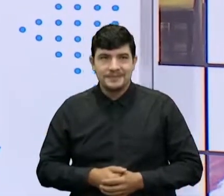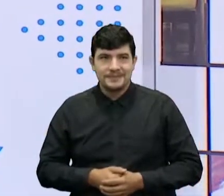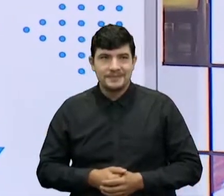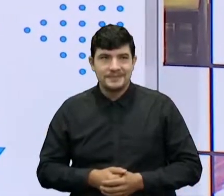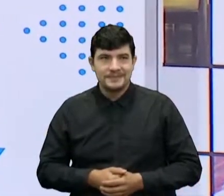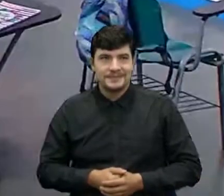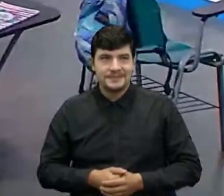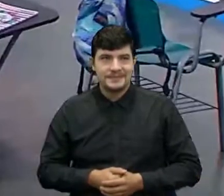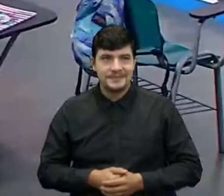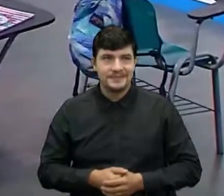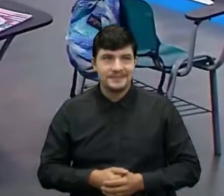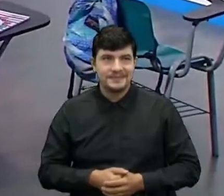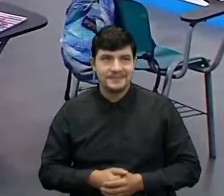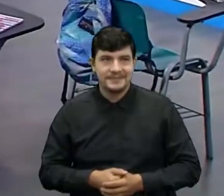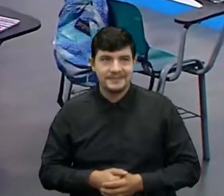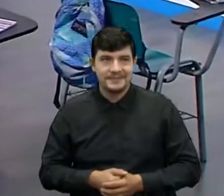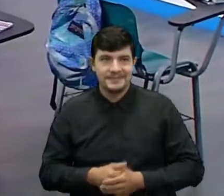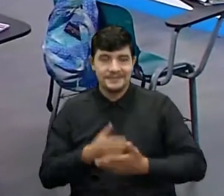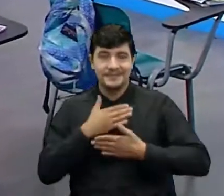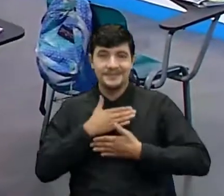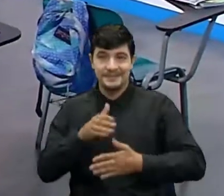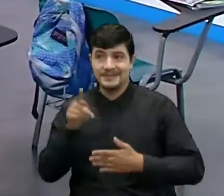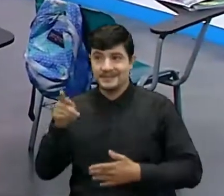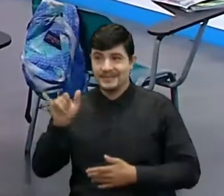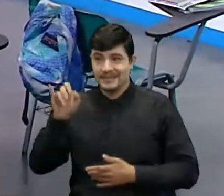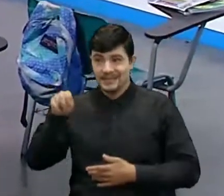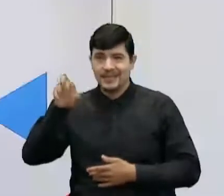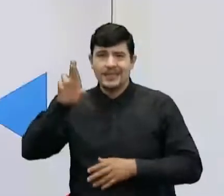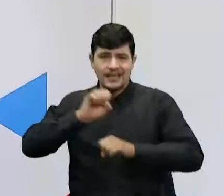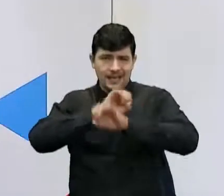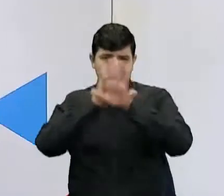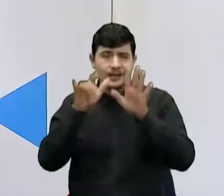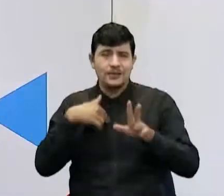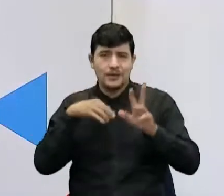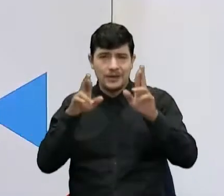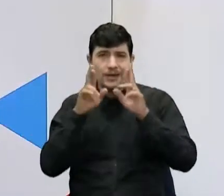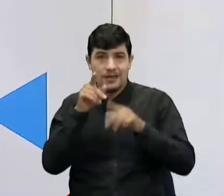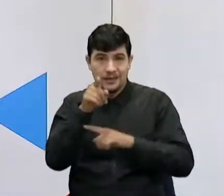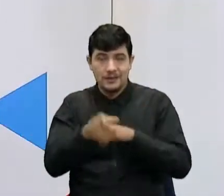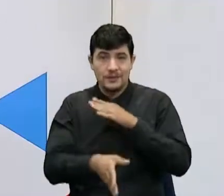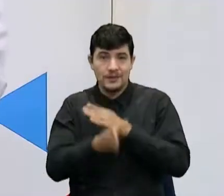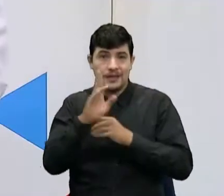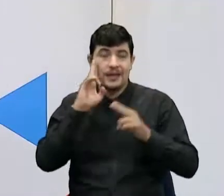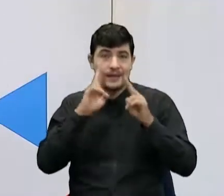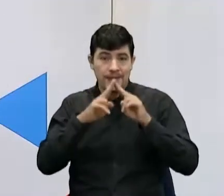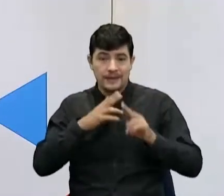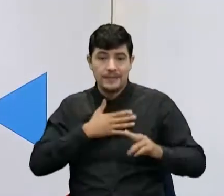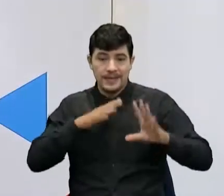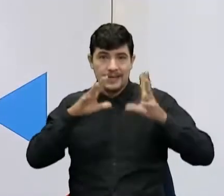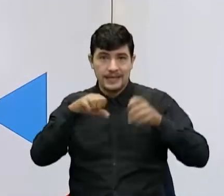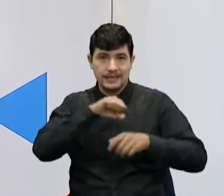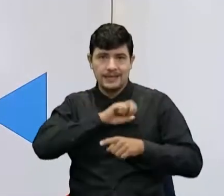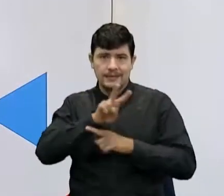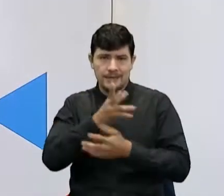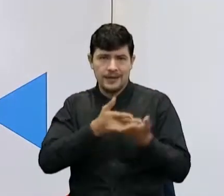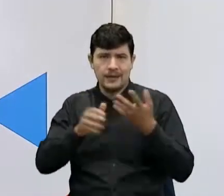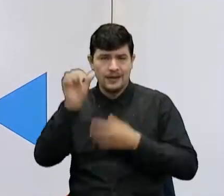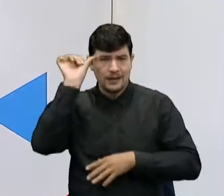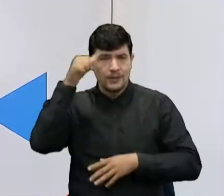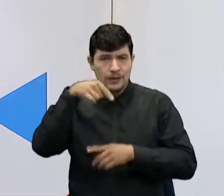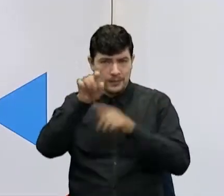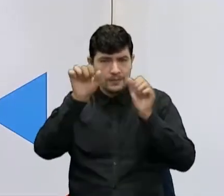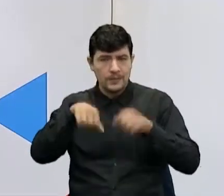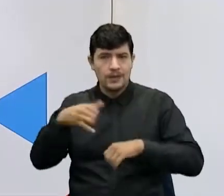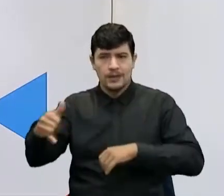Un saludo muy especial para Keiner Y por supuesto Pues yo espero que siga conectado con mi clase Mi parche Recuerde que usted puede llamarnos a través del